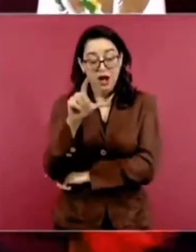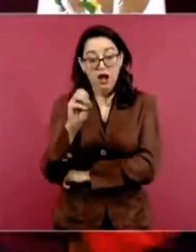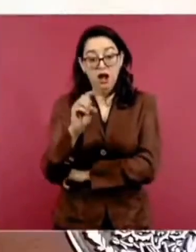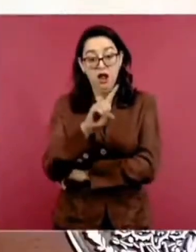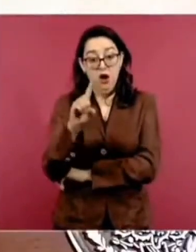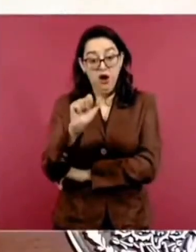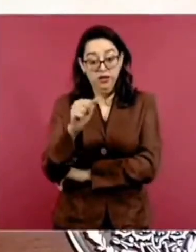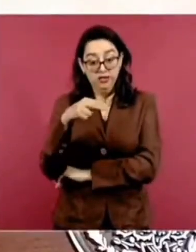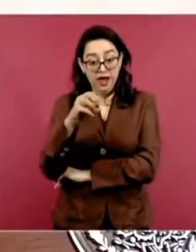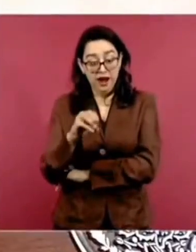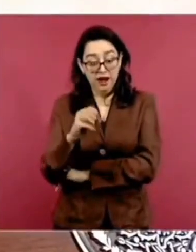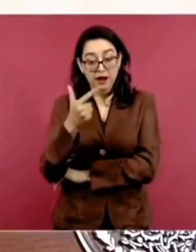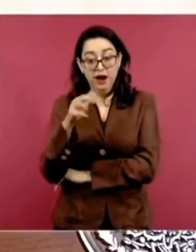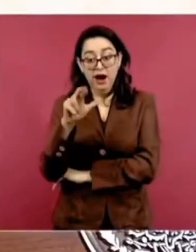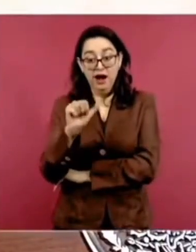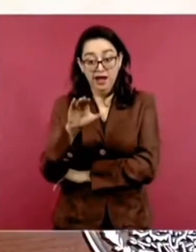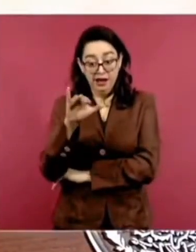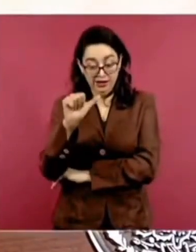fue procurador